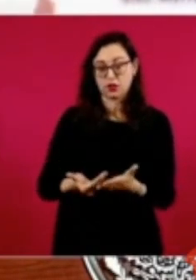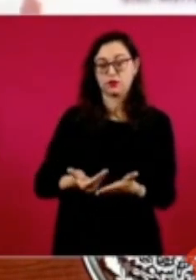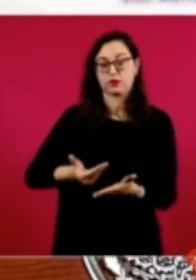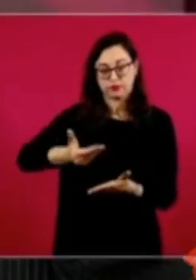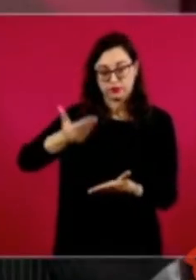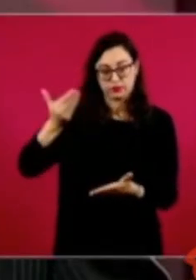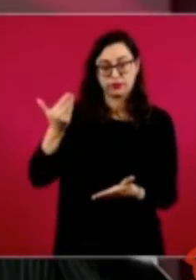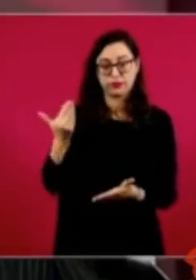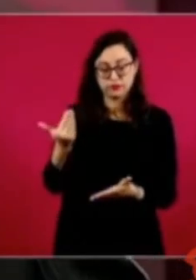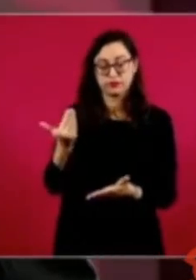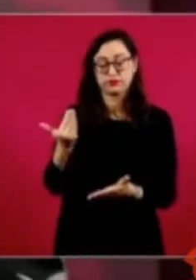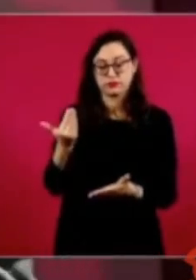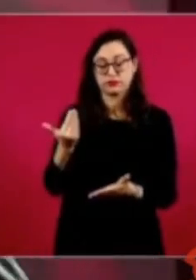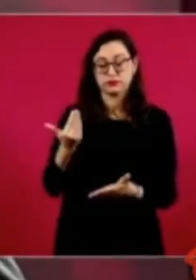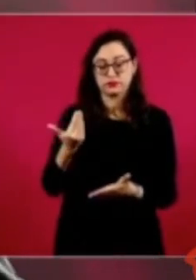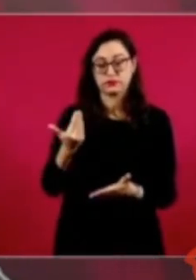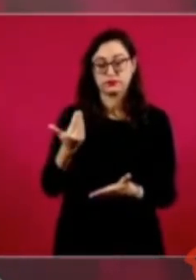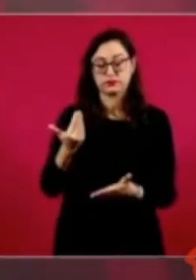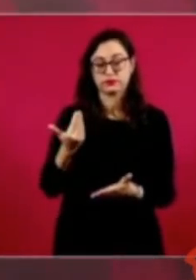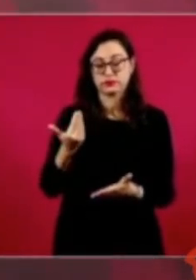donde estaba